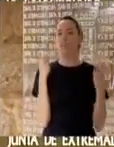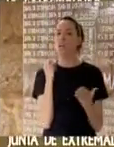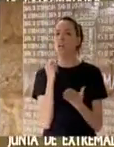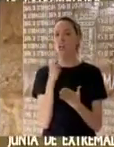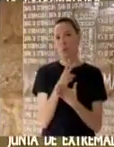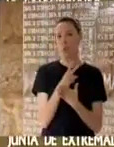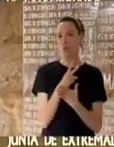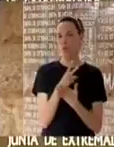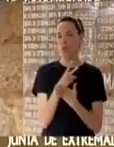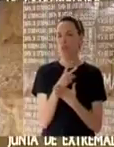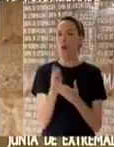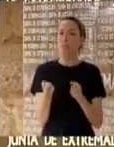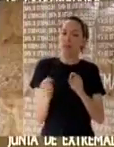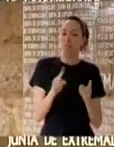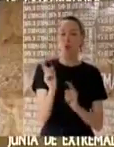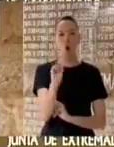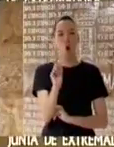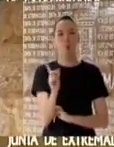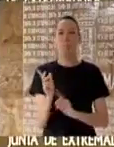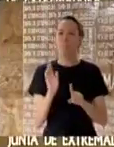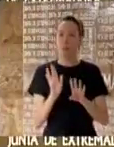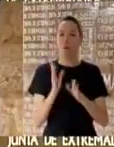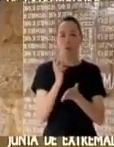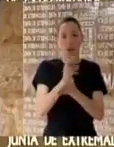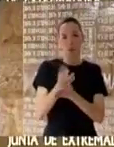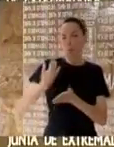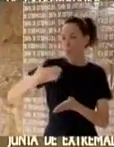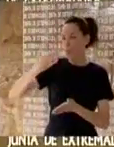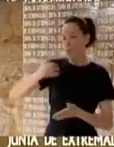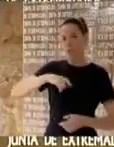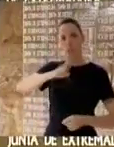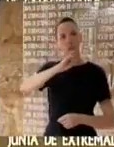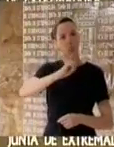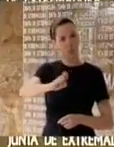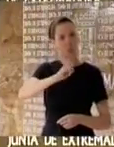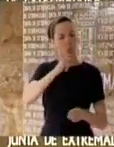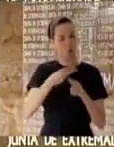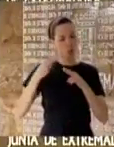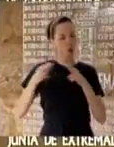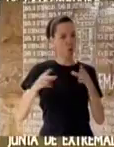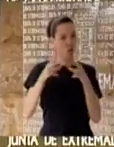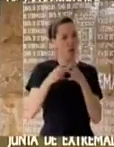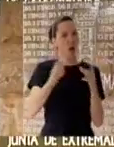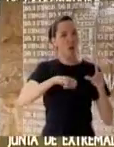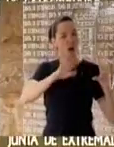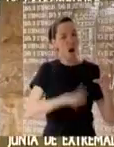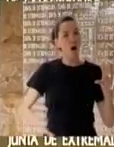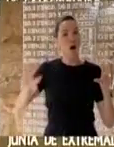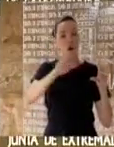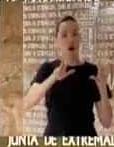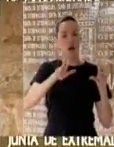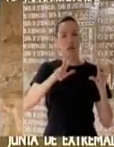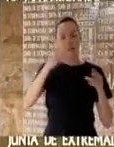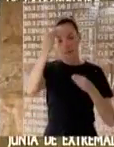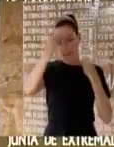muy difíciles desde el punto de vista emocional y político y social para el conjunto del país, va a exigir